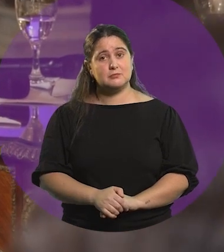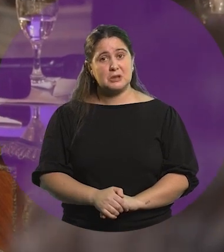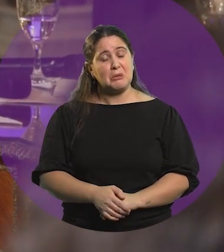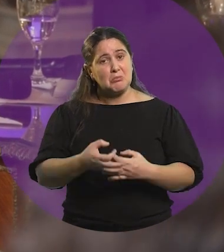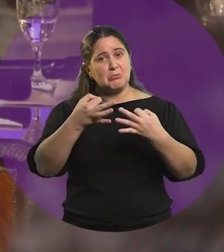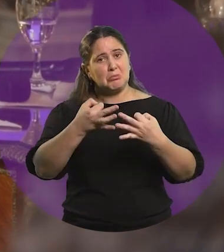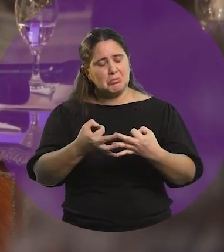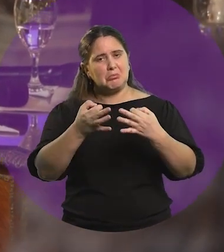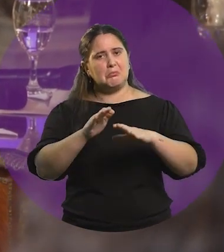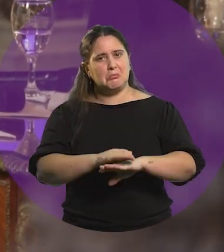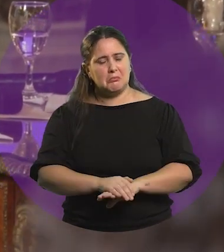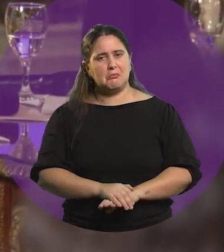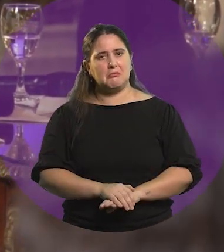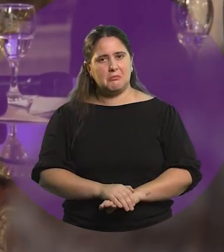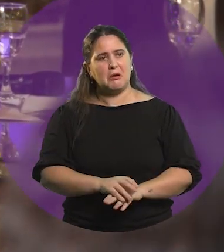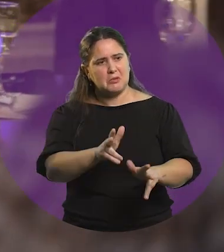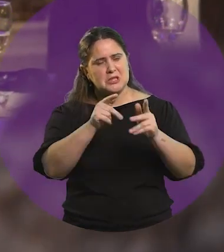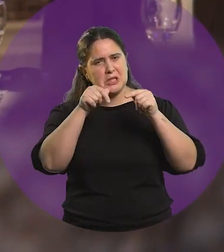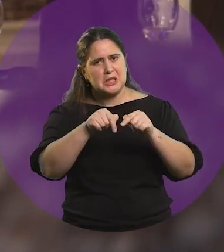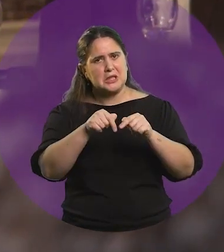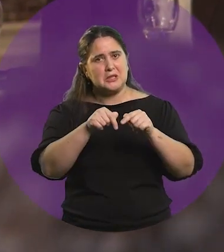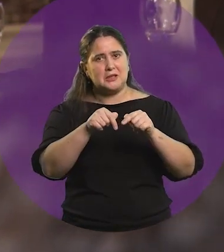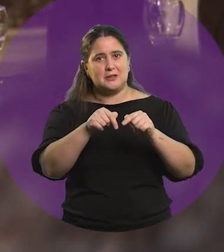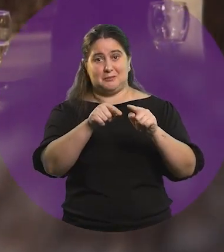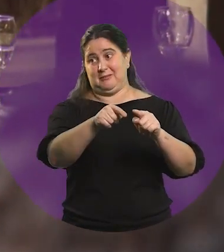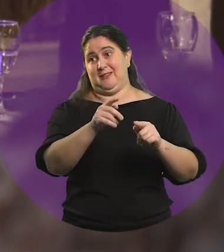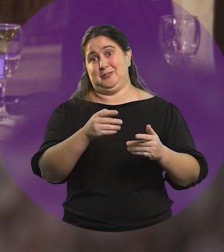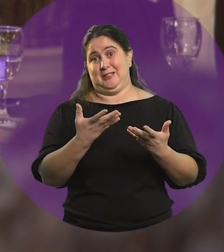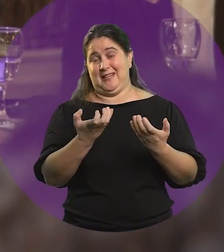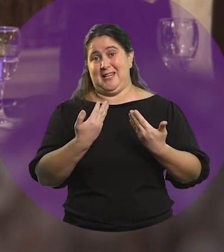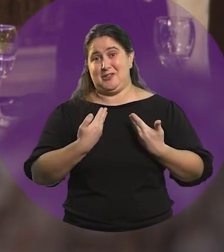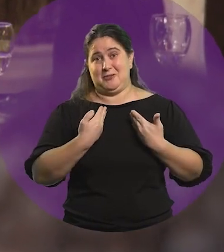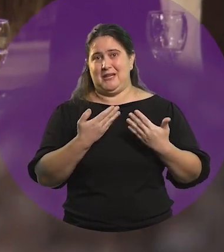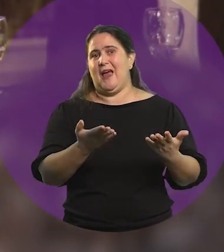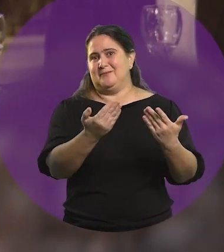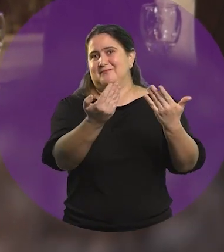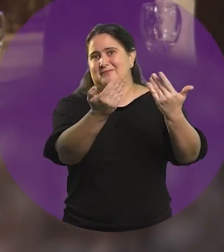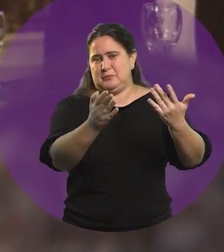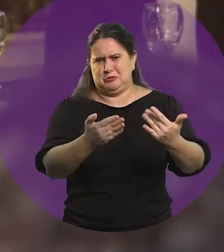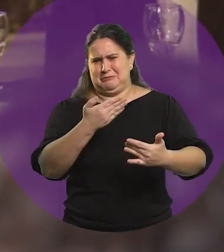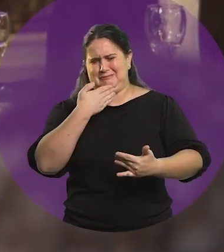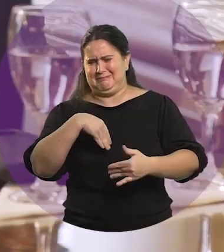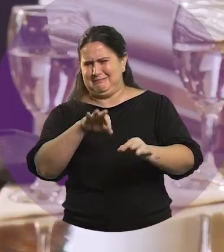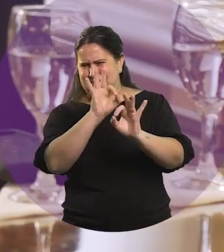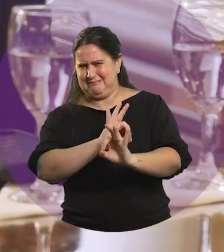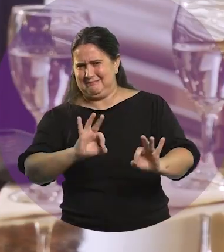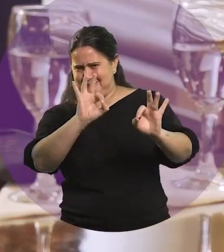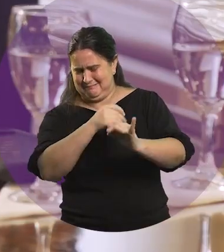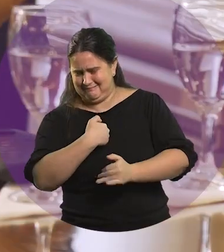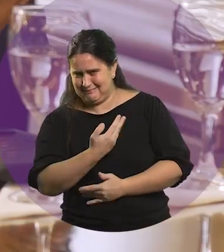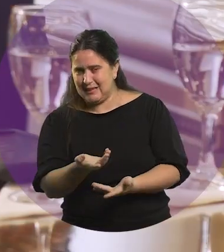qué bueno que me estés diciendo esto para que de ella saliera a explicarme, porque no entendía lo que era,